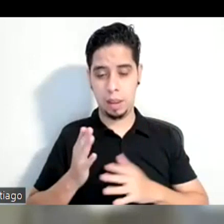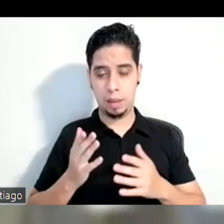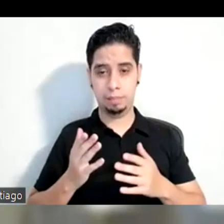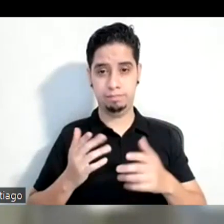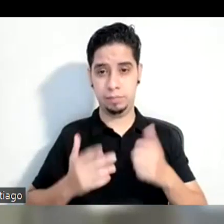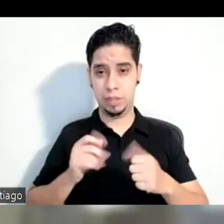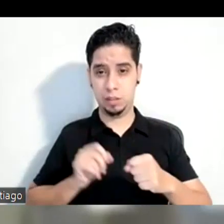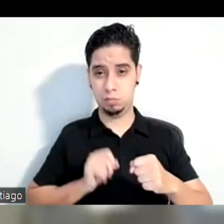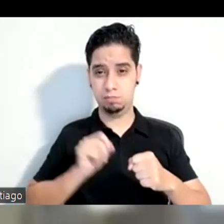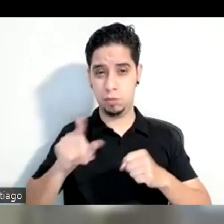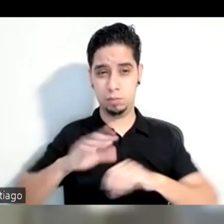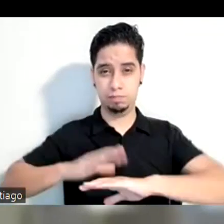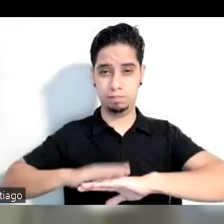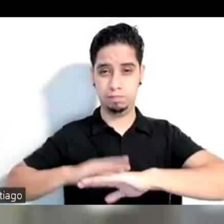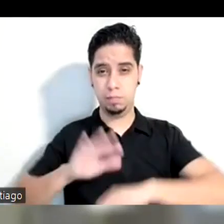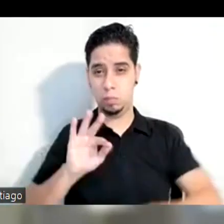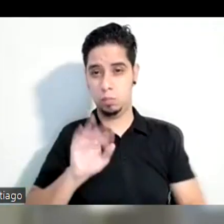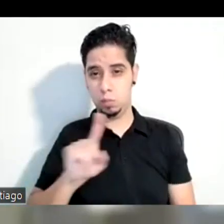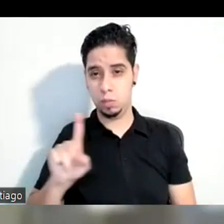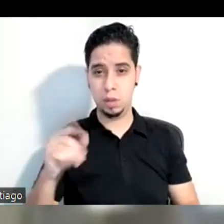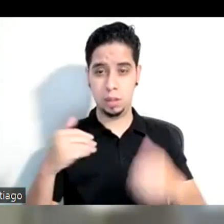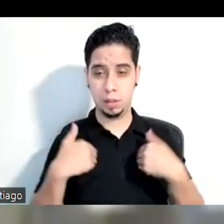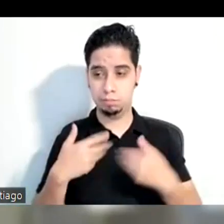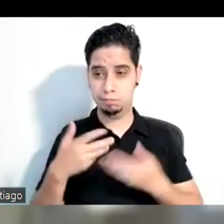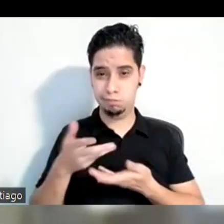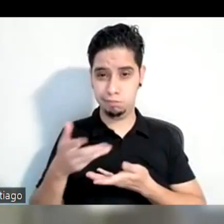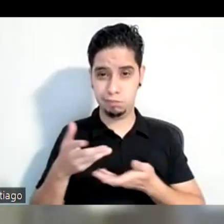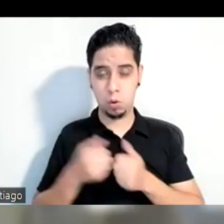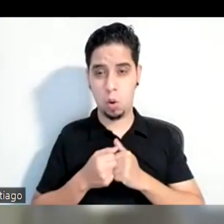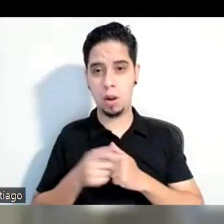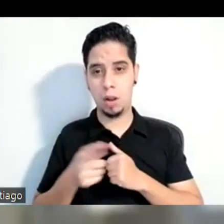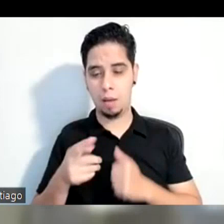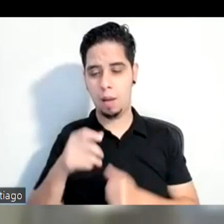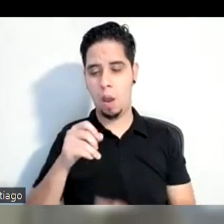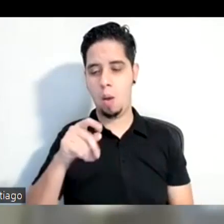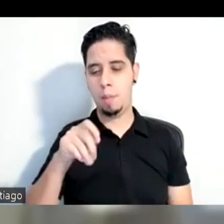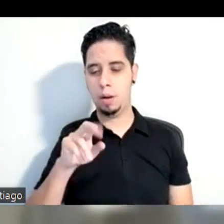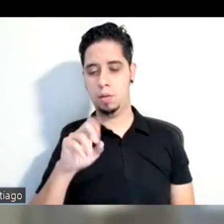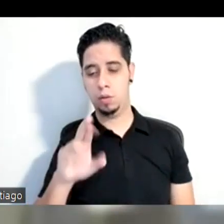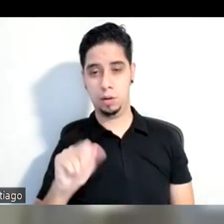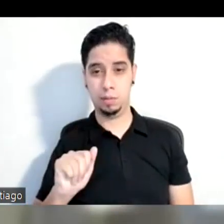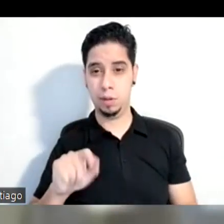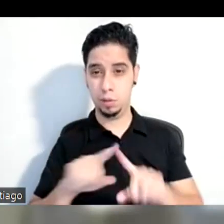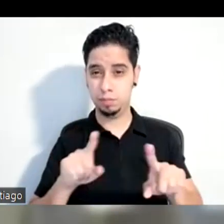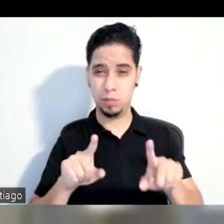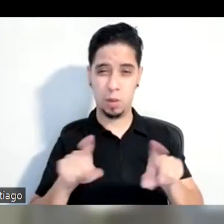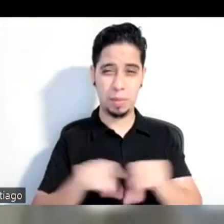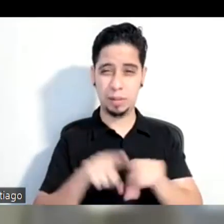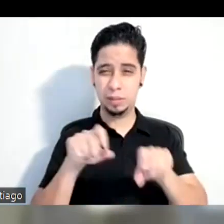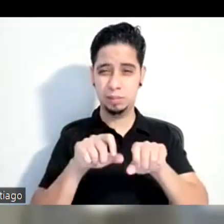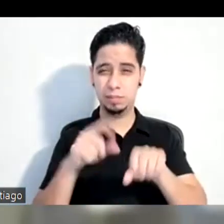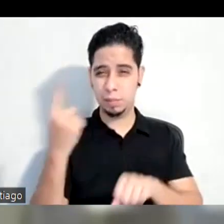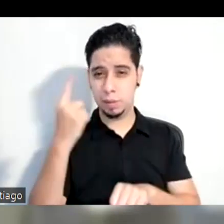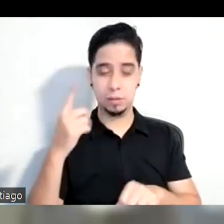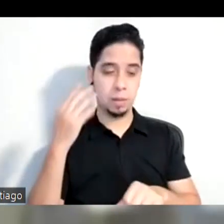al 911 y tener una conversación con la operadora. Claro, pasa lo mismo de siempre, ¿verdad? Tenemos una situación en Puerto Rico donde la educación del solo no